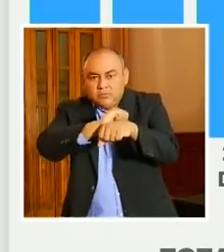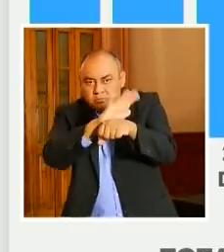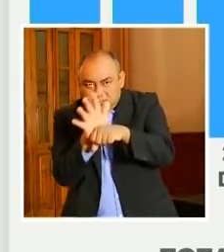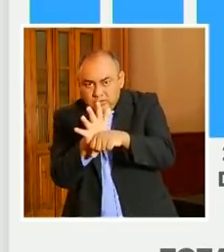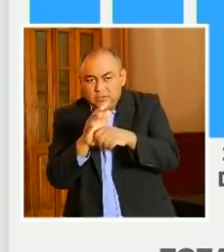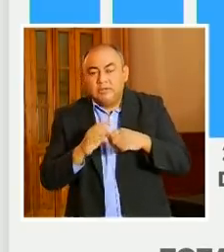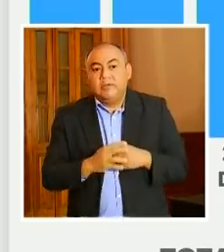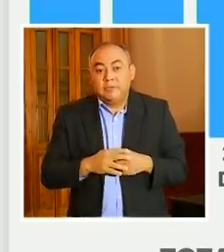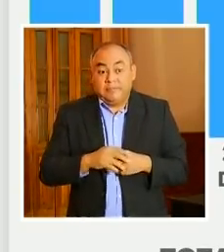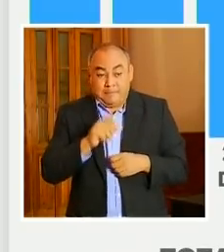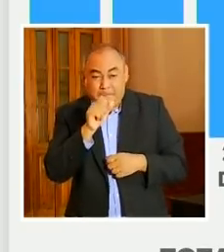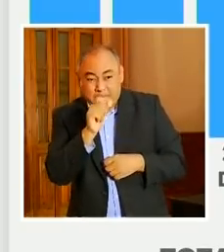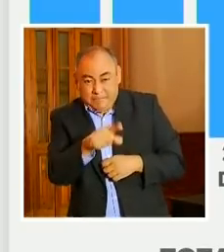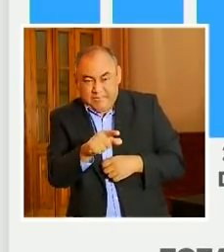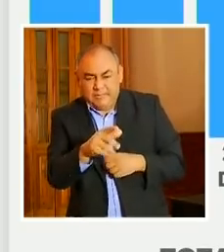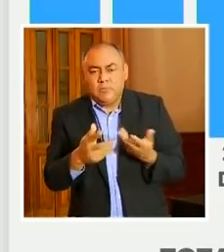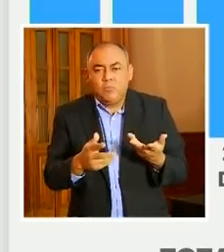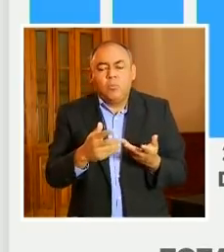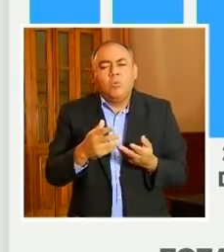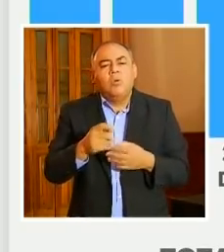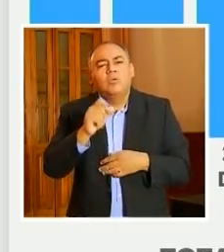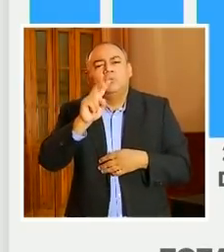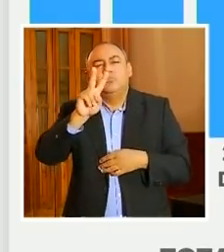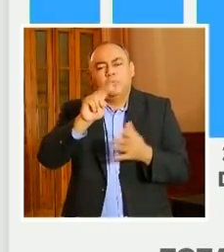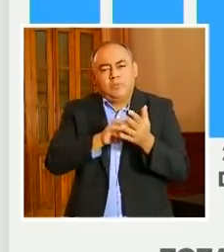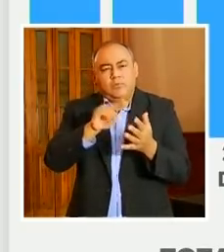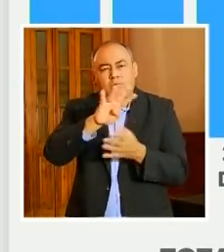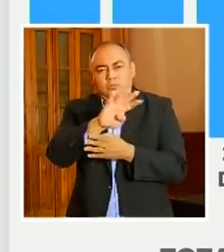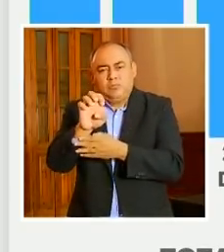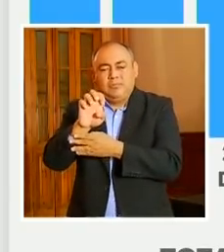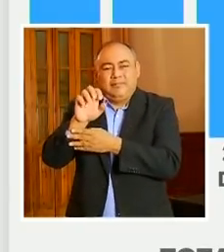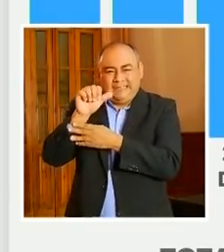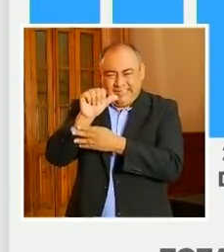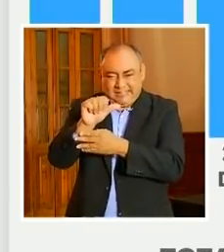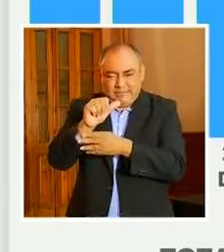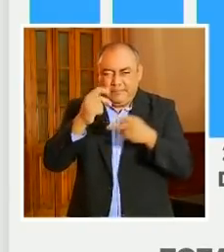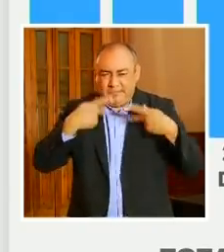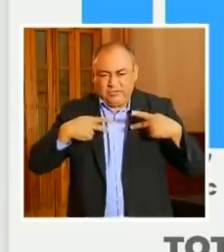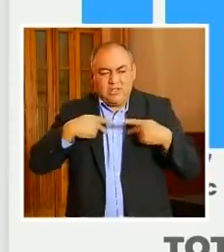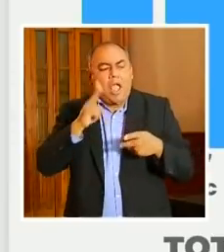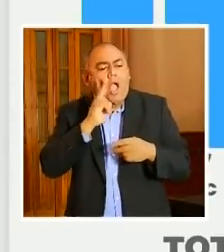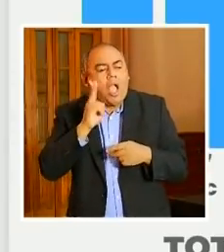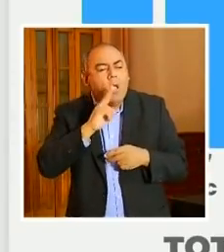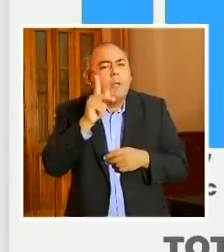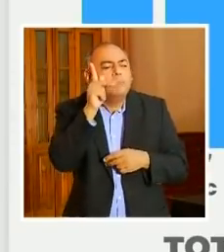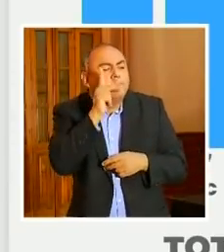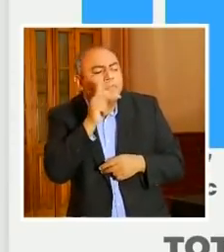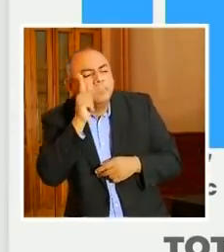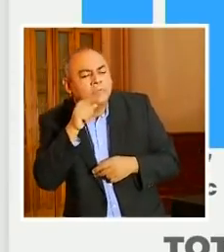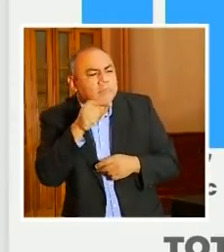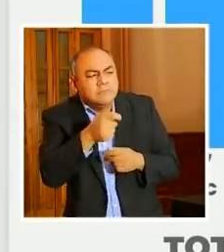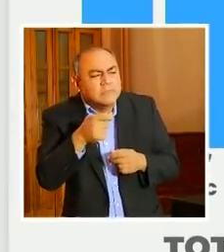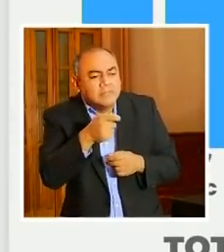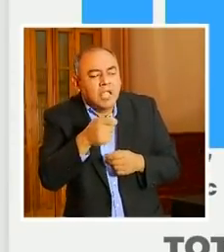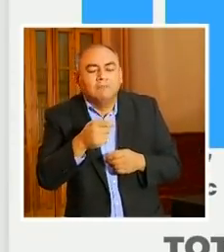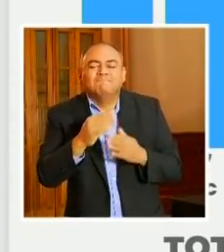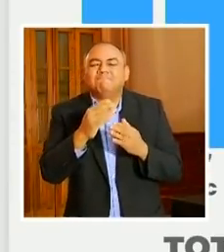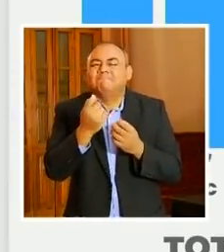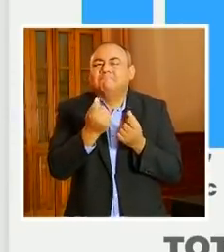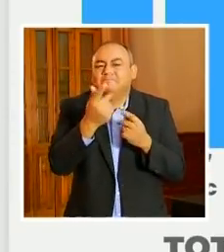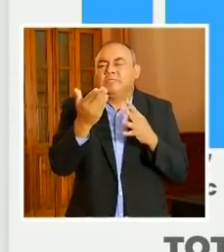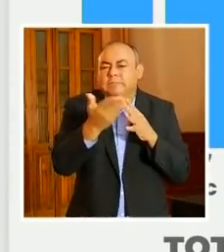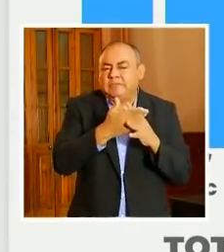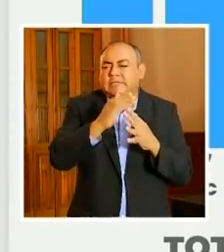de 2.416 pruebas realizadas, también 36 casos de COVID en la central